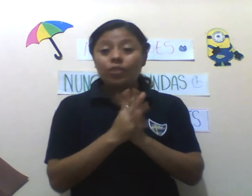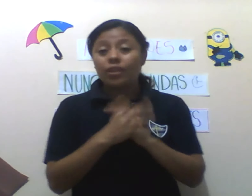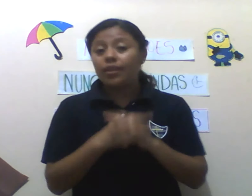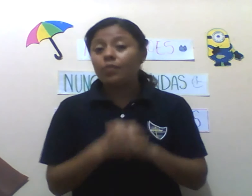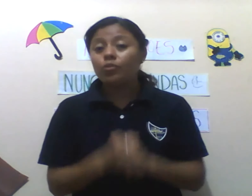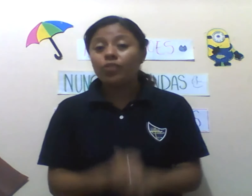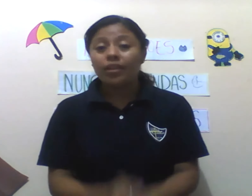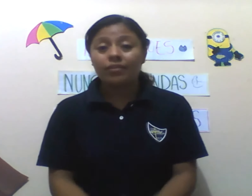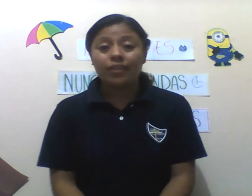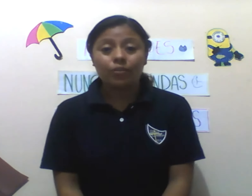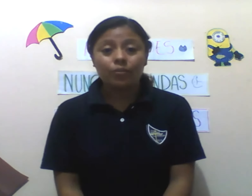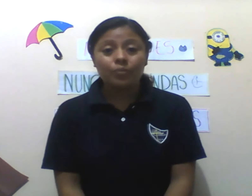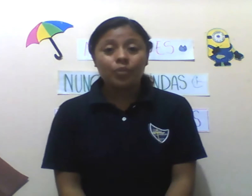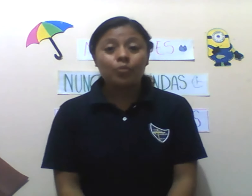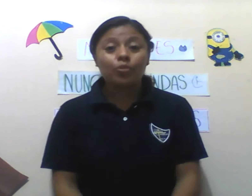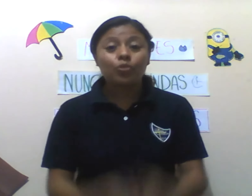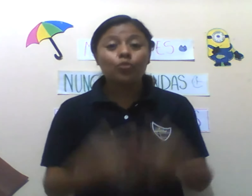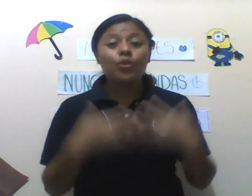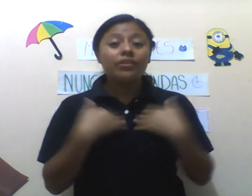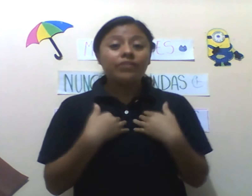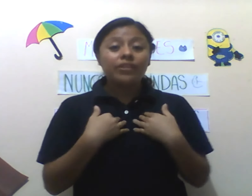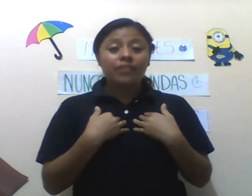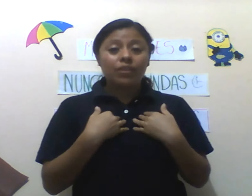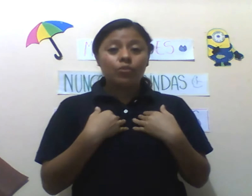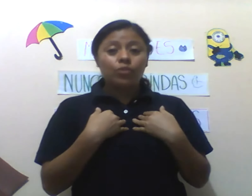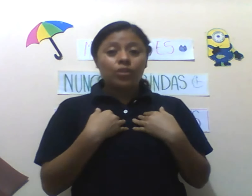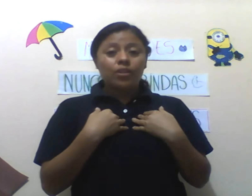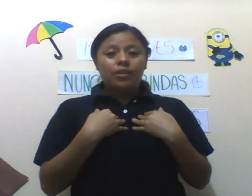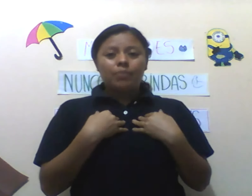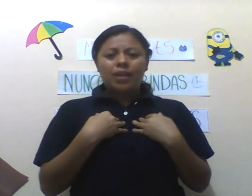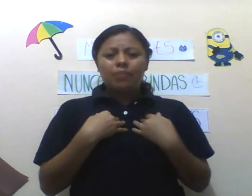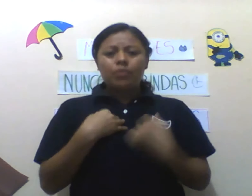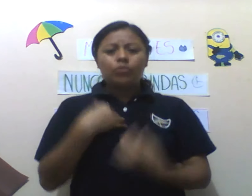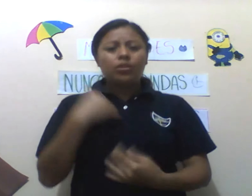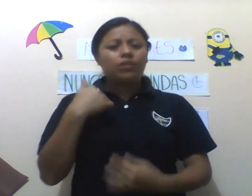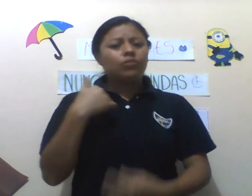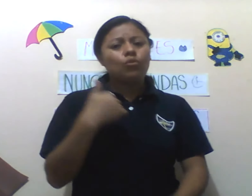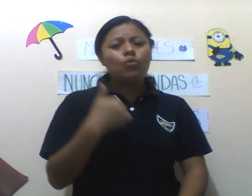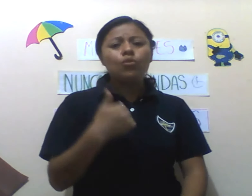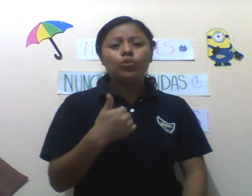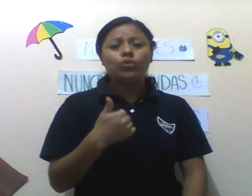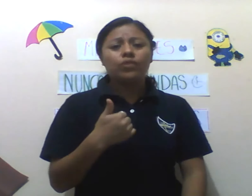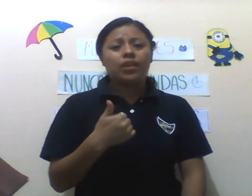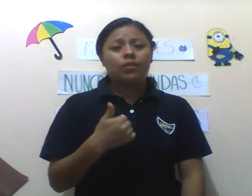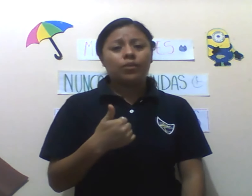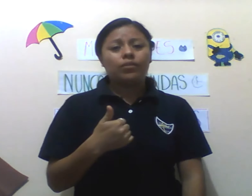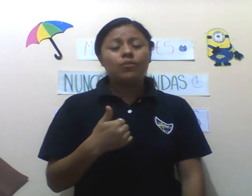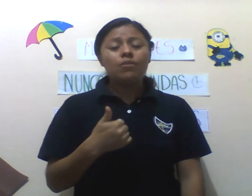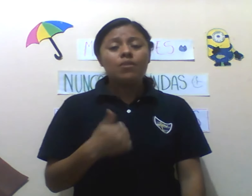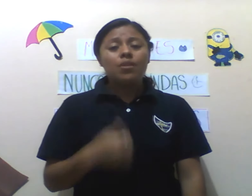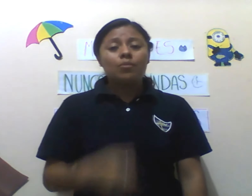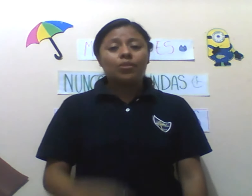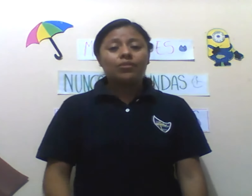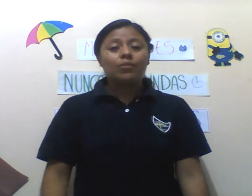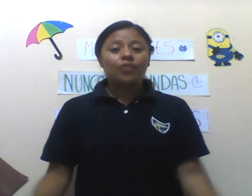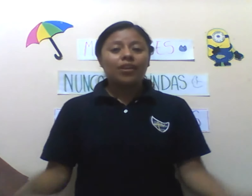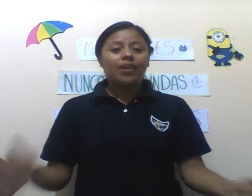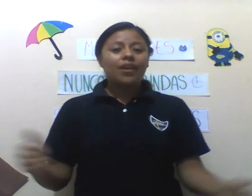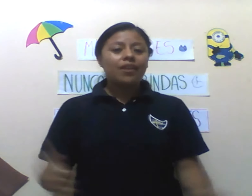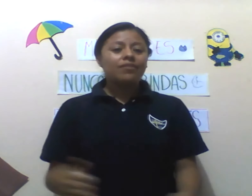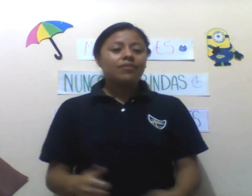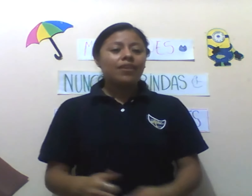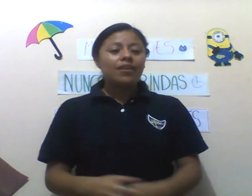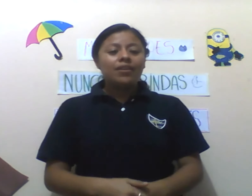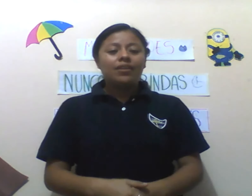pero tenemos que hacerlo por nuestra salud. Y para mí ustedes son unos héroes, ¿no? Porque estamos